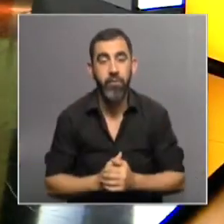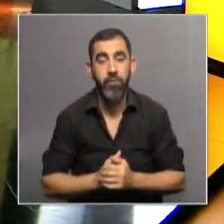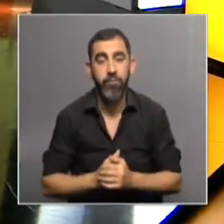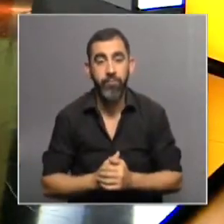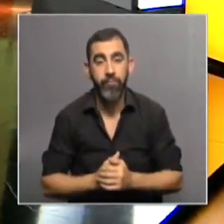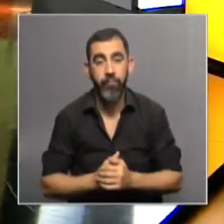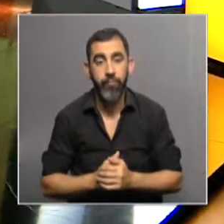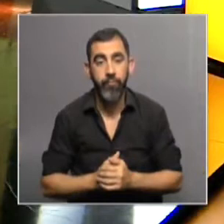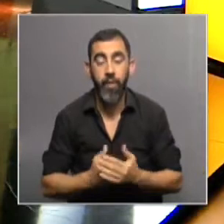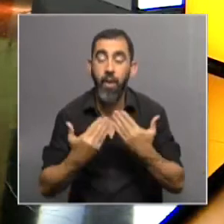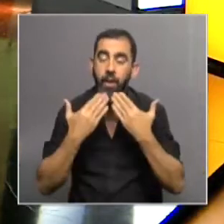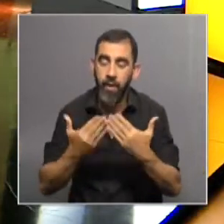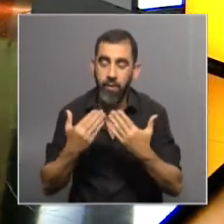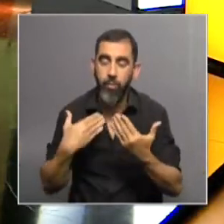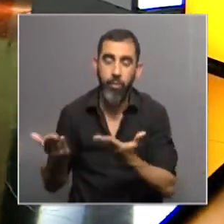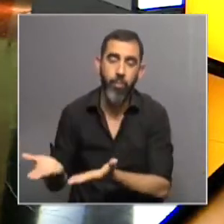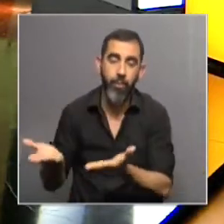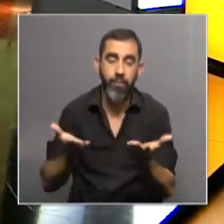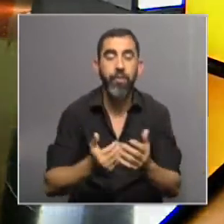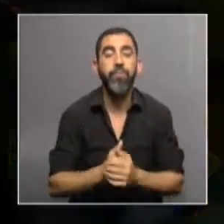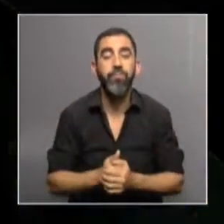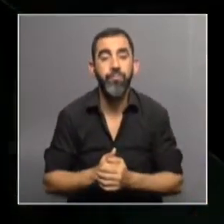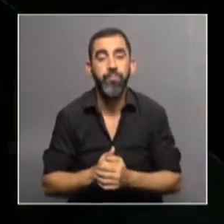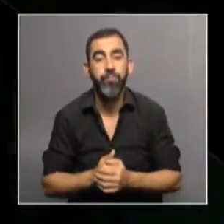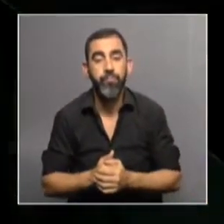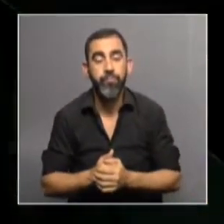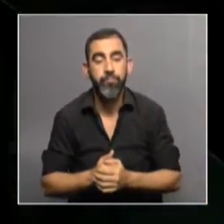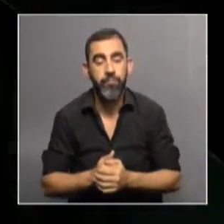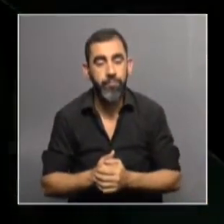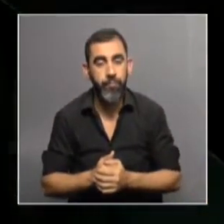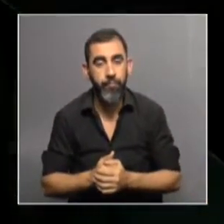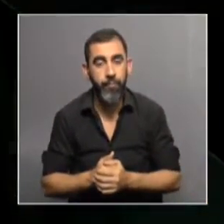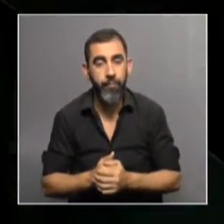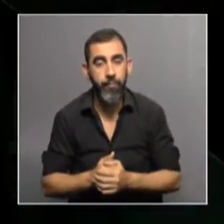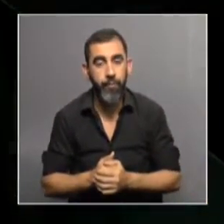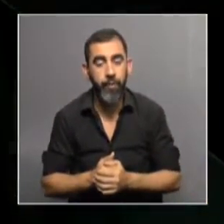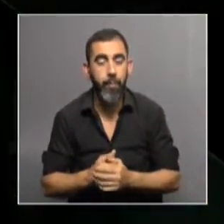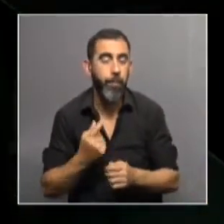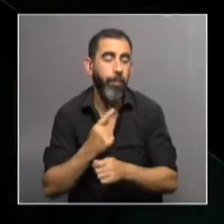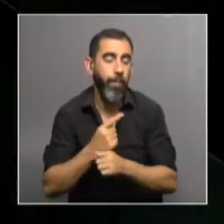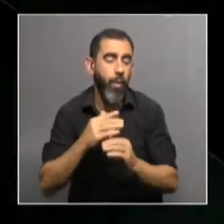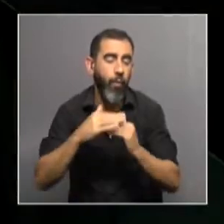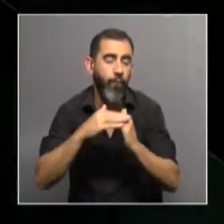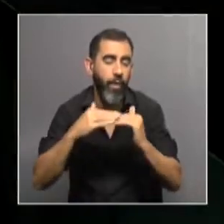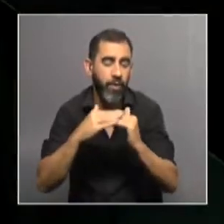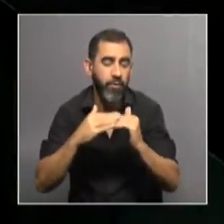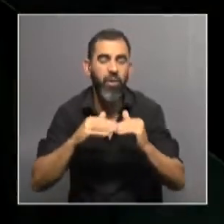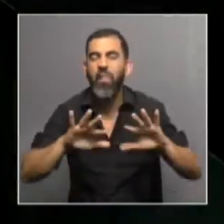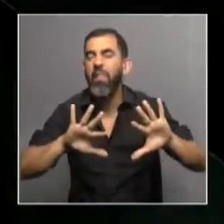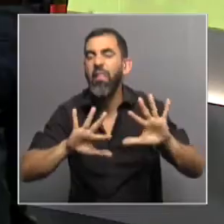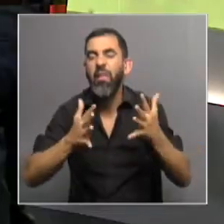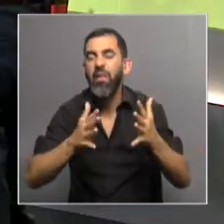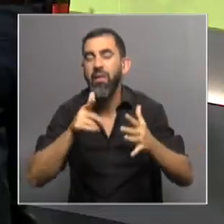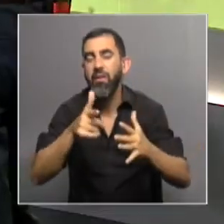gracias que tal Gustavo como está gracias a ti Mauricio primero si te parece lo básico en qué consiste